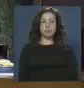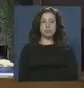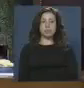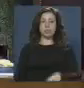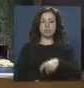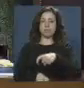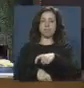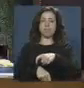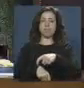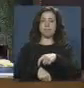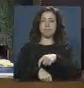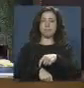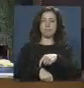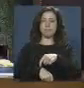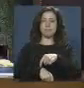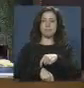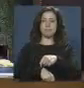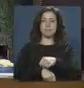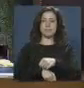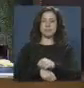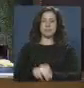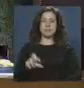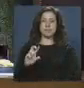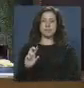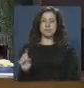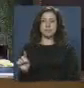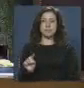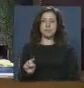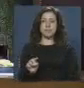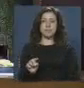En el tiempo del Partido Socialista